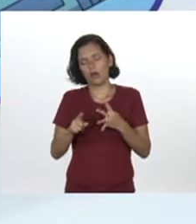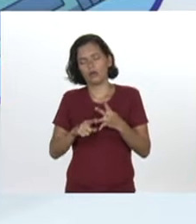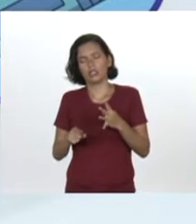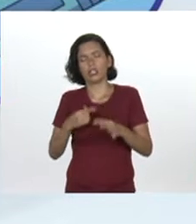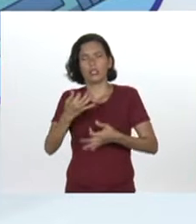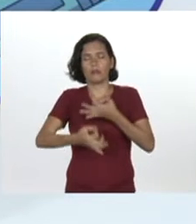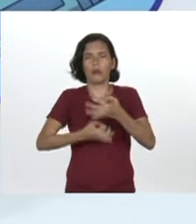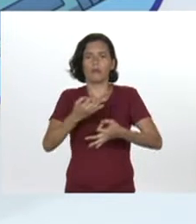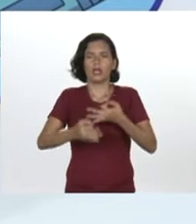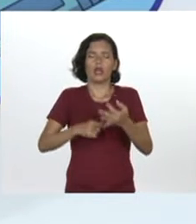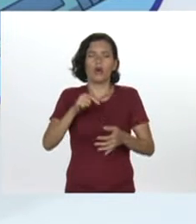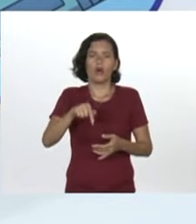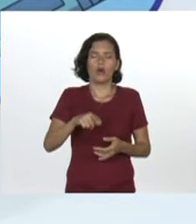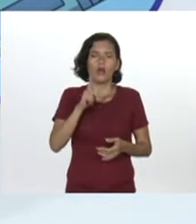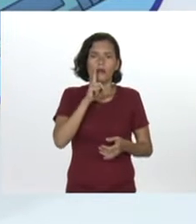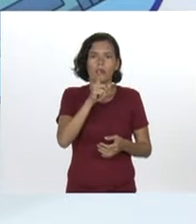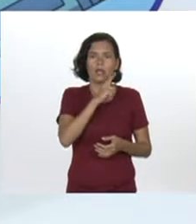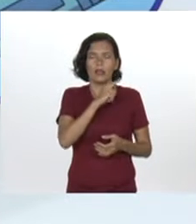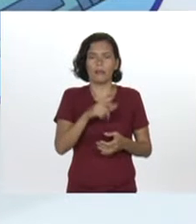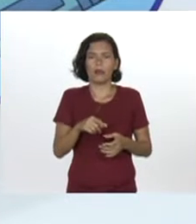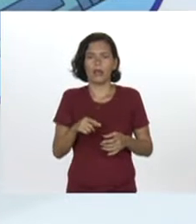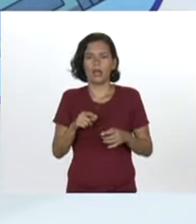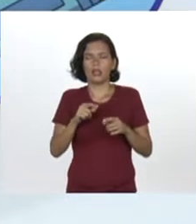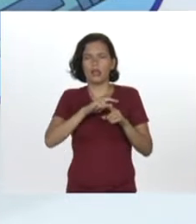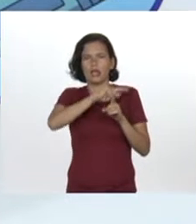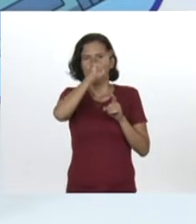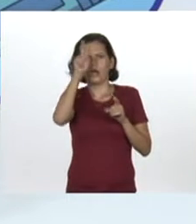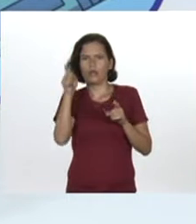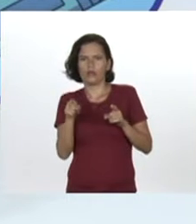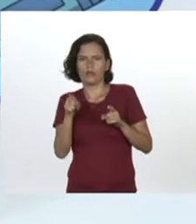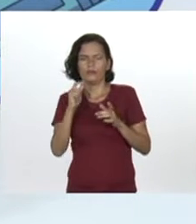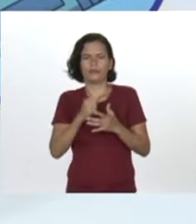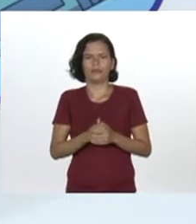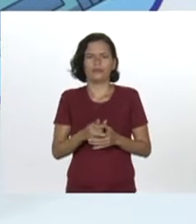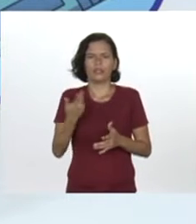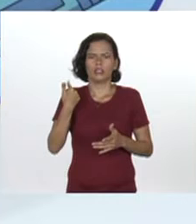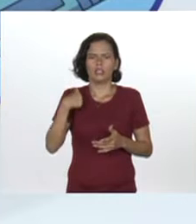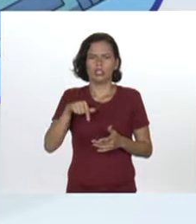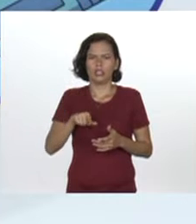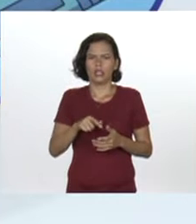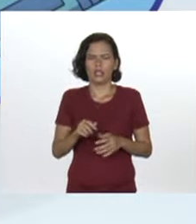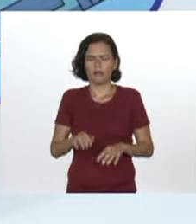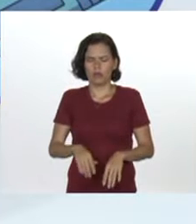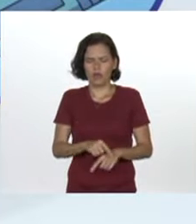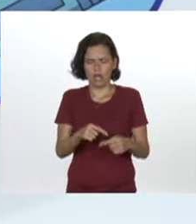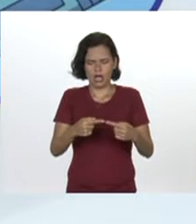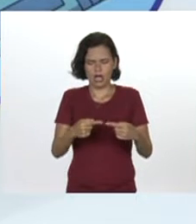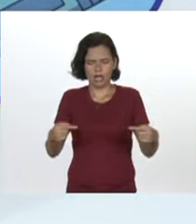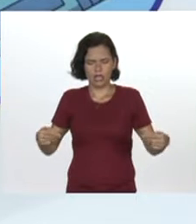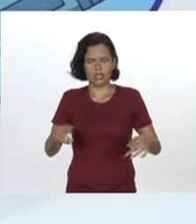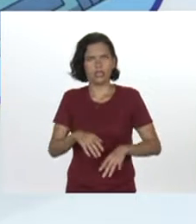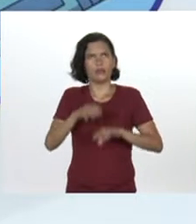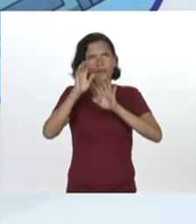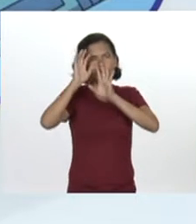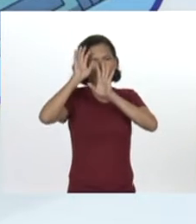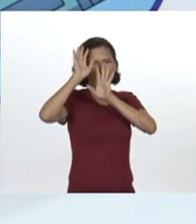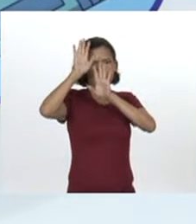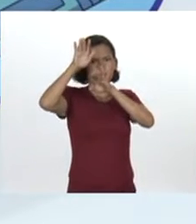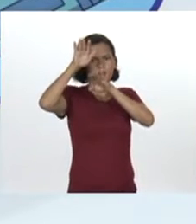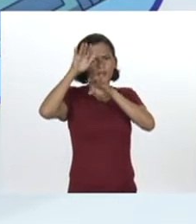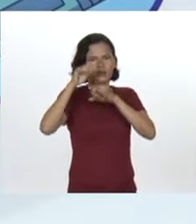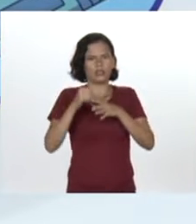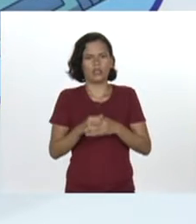explicar hoy, le vamos a denominar arco, ¿sí? Tenemos la línea del tiro libre y la medida que ahora va a